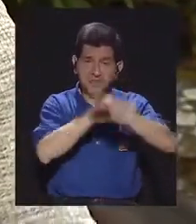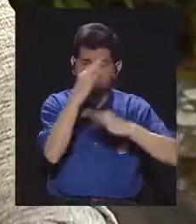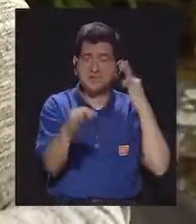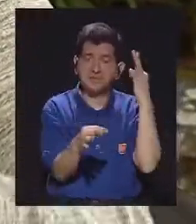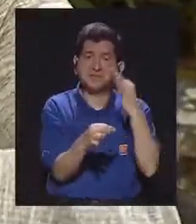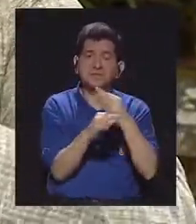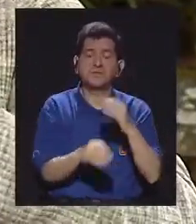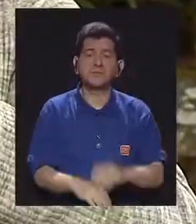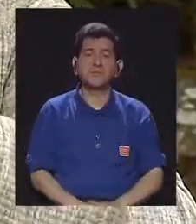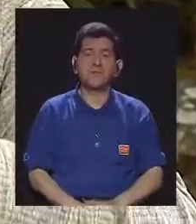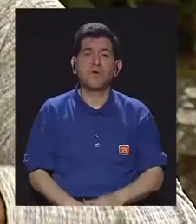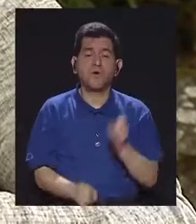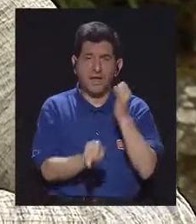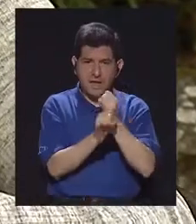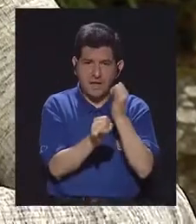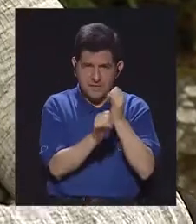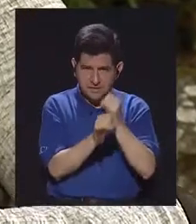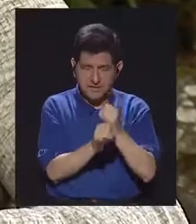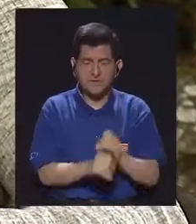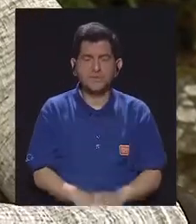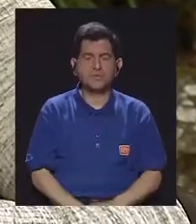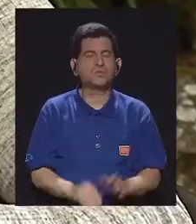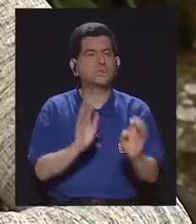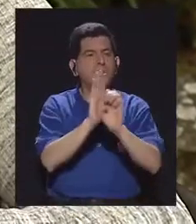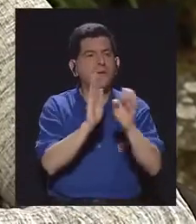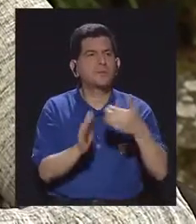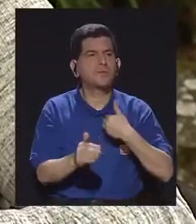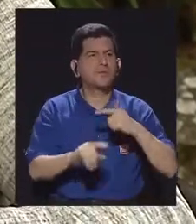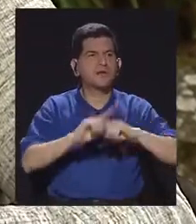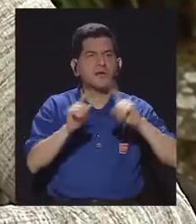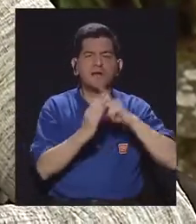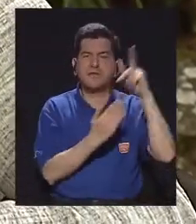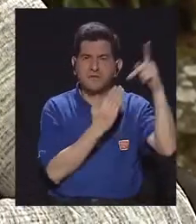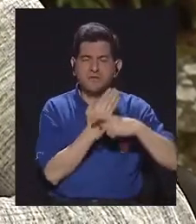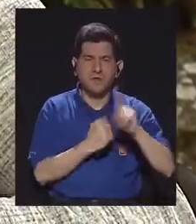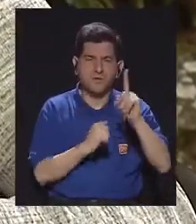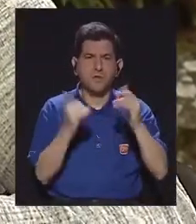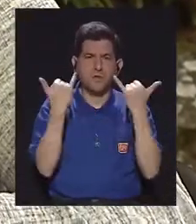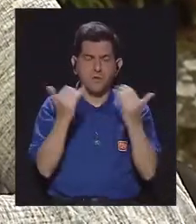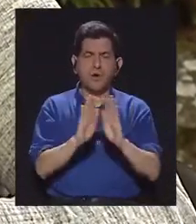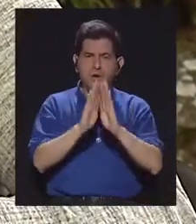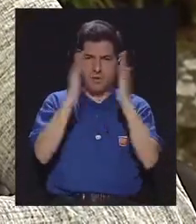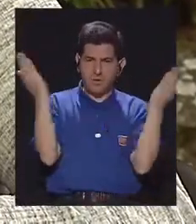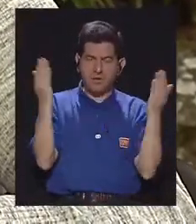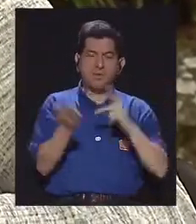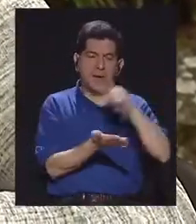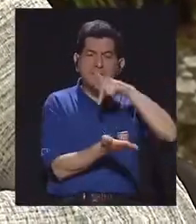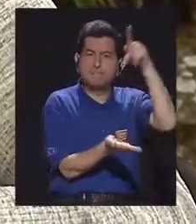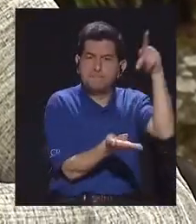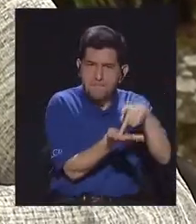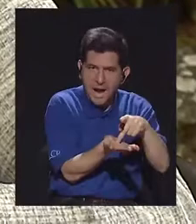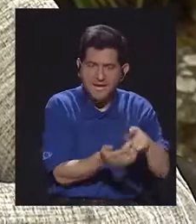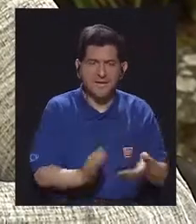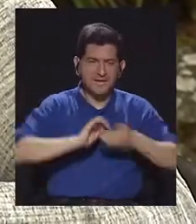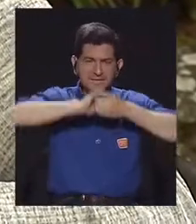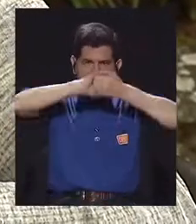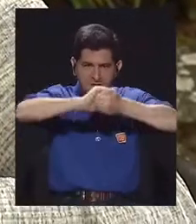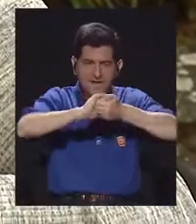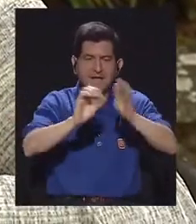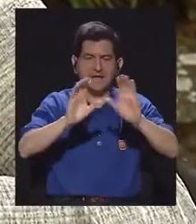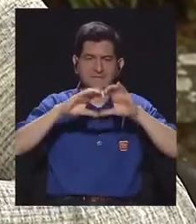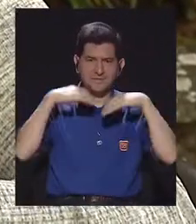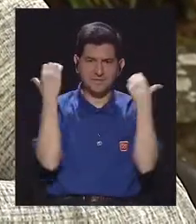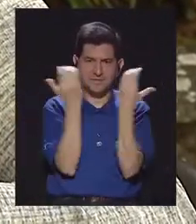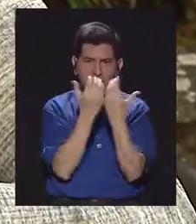hay. En el Icoder, por ejemplo, tenemos varios programas. Queremos abrir uno ahora que en los parques, queremos hacer alianzas